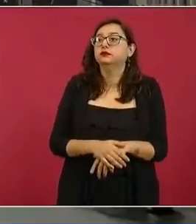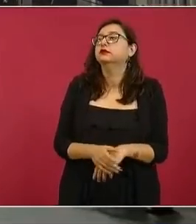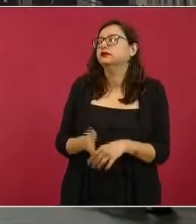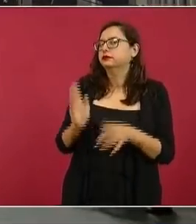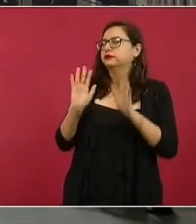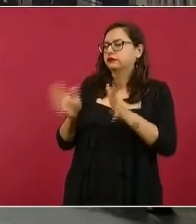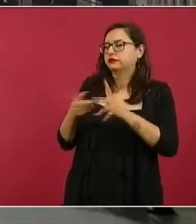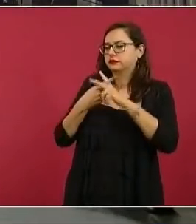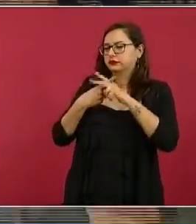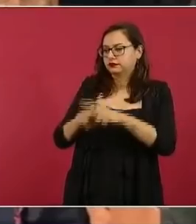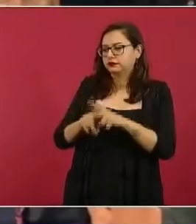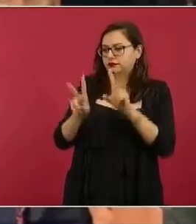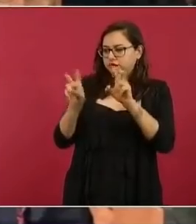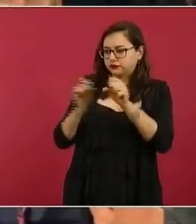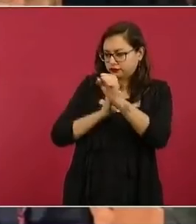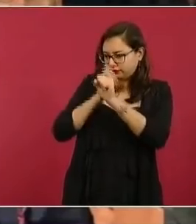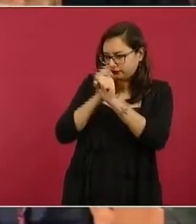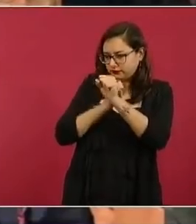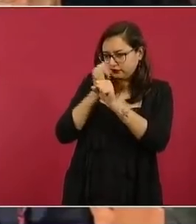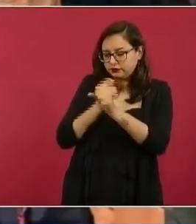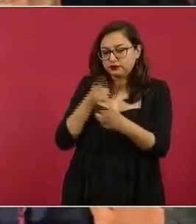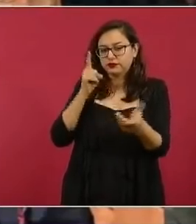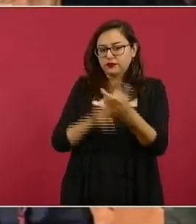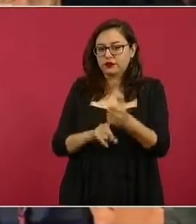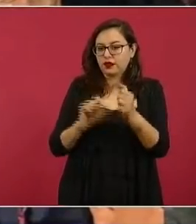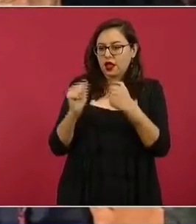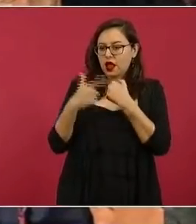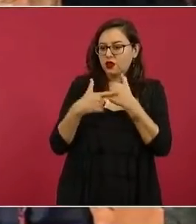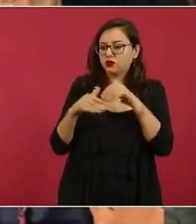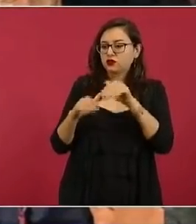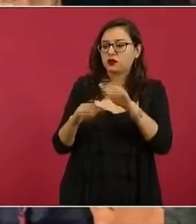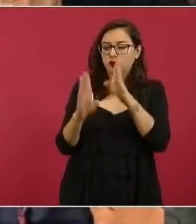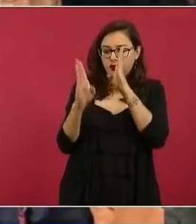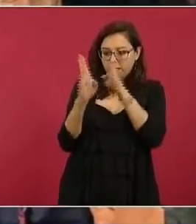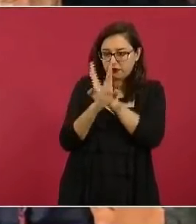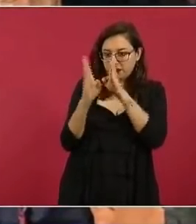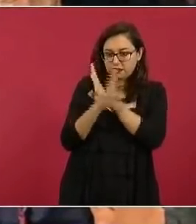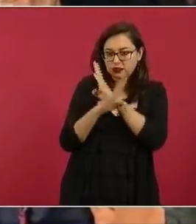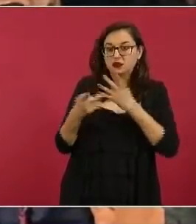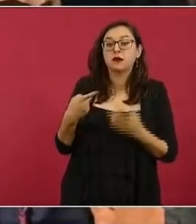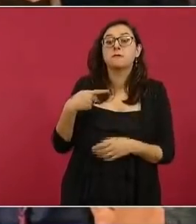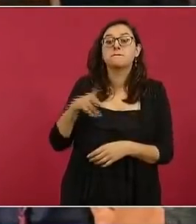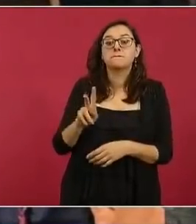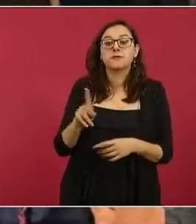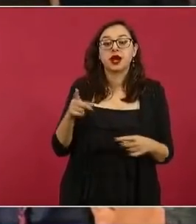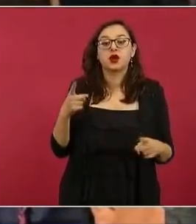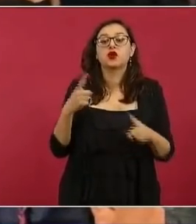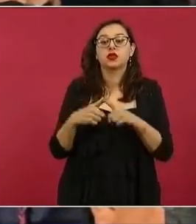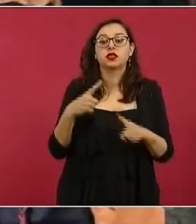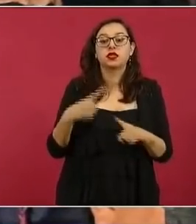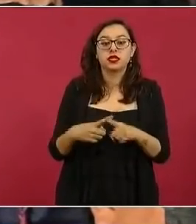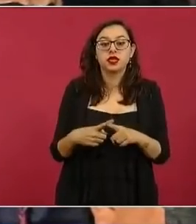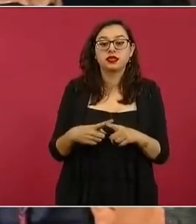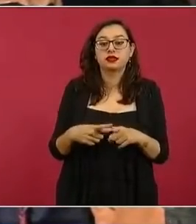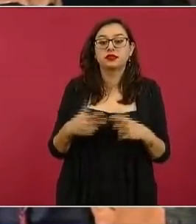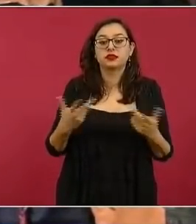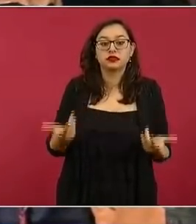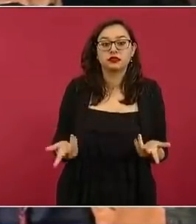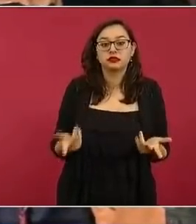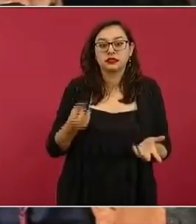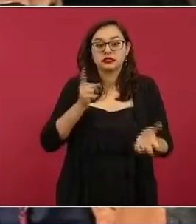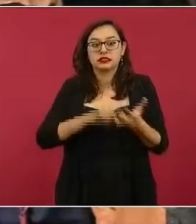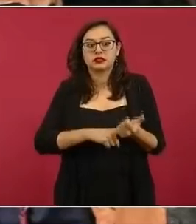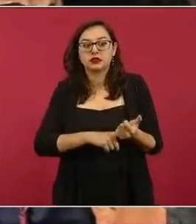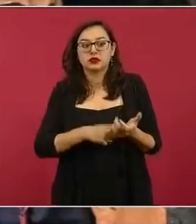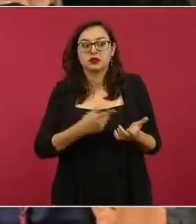del espionaje que pudiera estar, de que pudiera ser sujeto el fiscal, pero entonces ¿quién investigará los dichos en caso, el contenido,